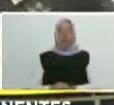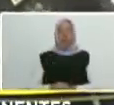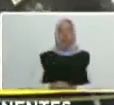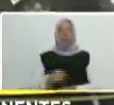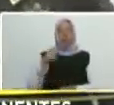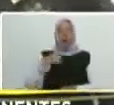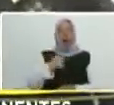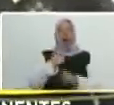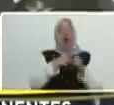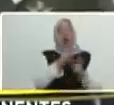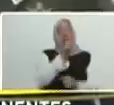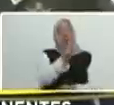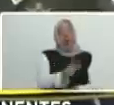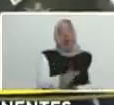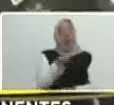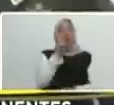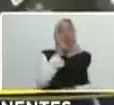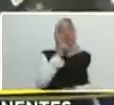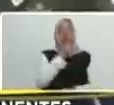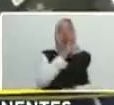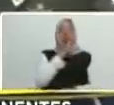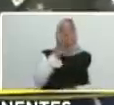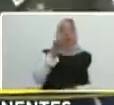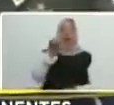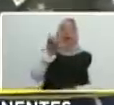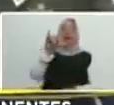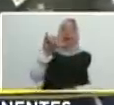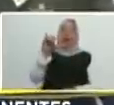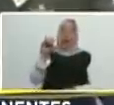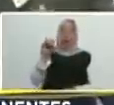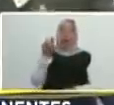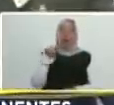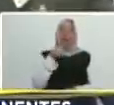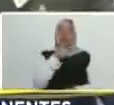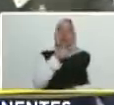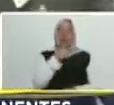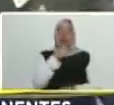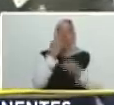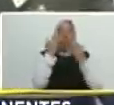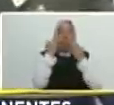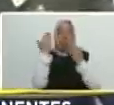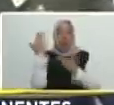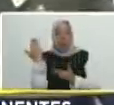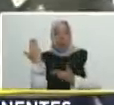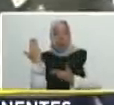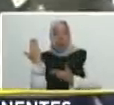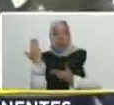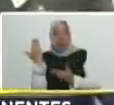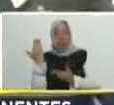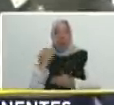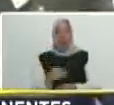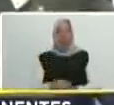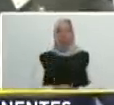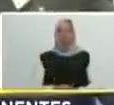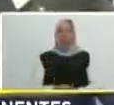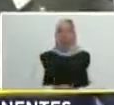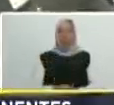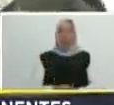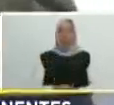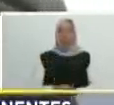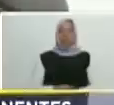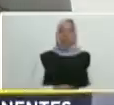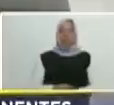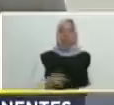del estandarte al ciudadano mayor general Elio Ramón Estrada Paredes, comandante general entrante. A la